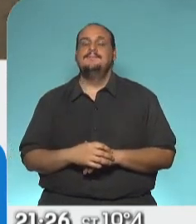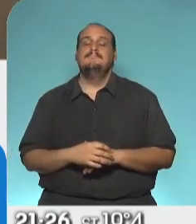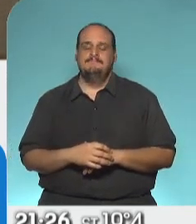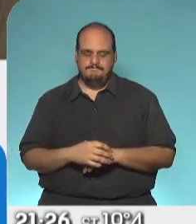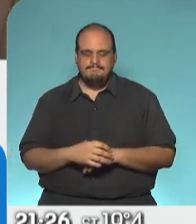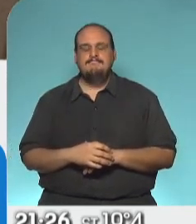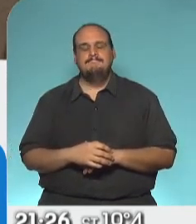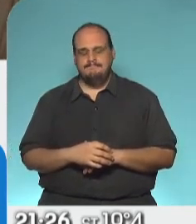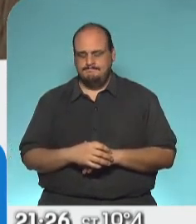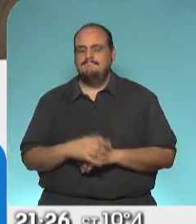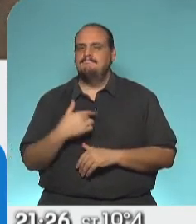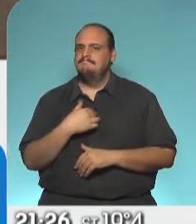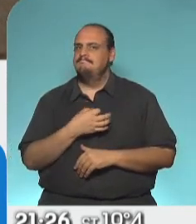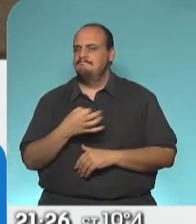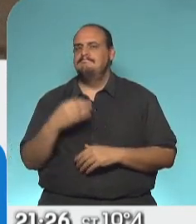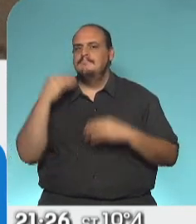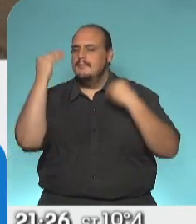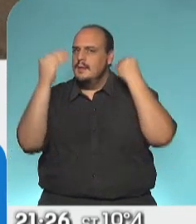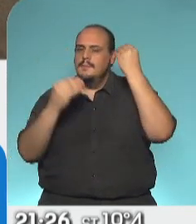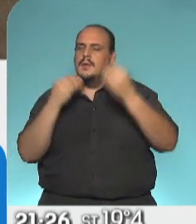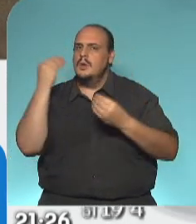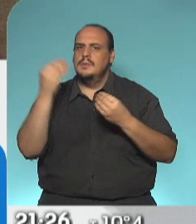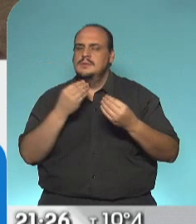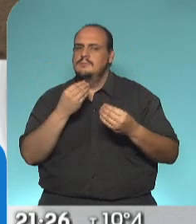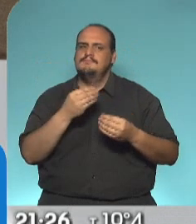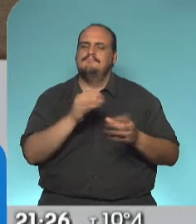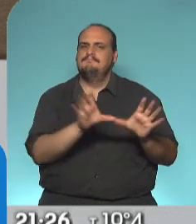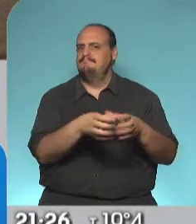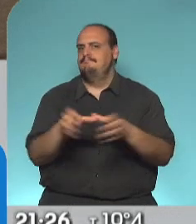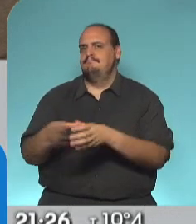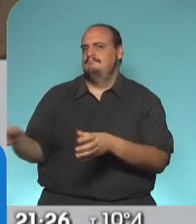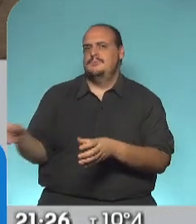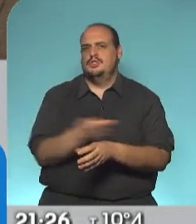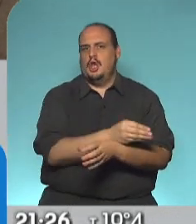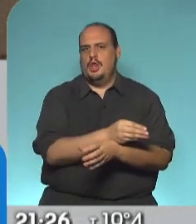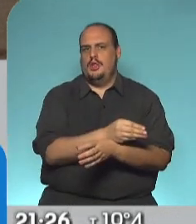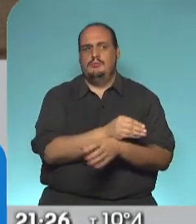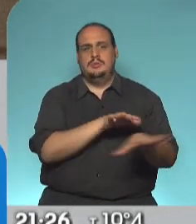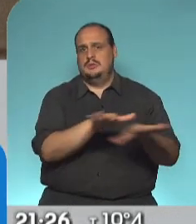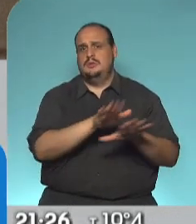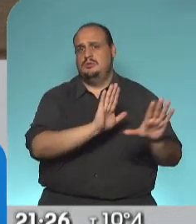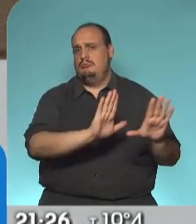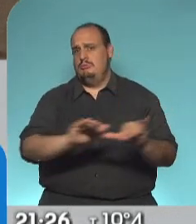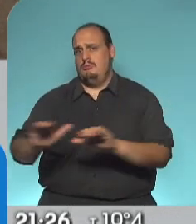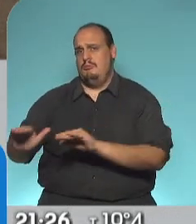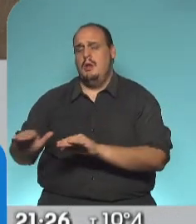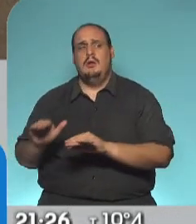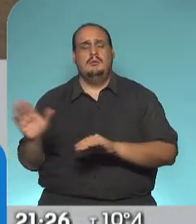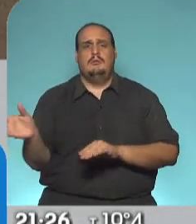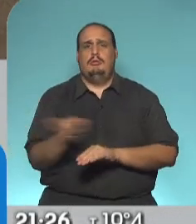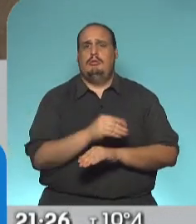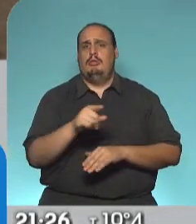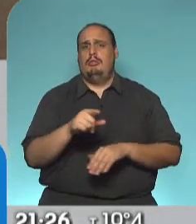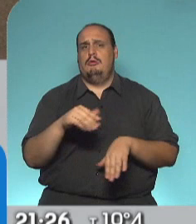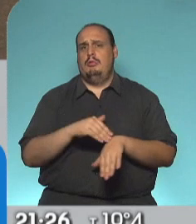que la preocupación es para todos los sectores igual porque todos los sectores tienen la misma situación y todos los sectores van a tardar también recién